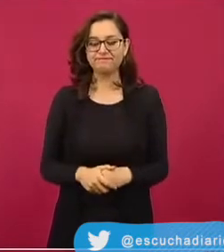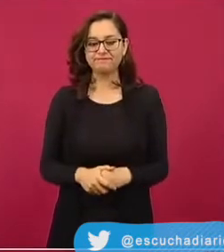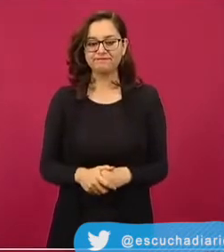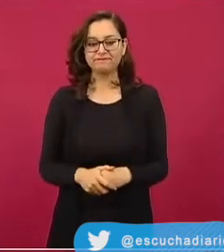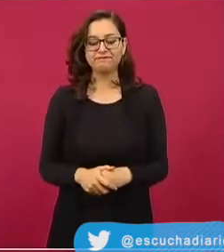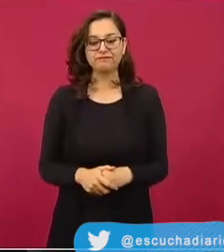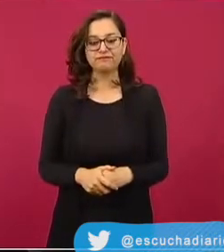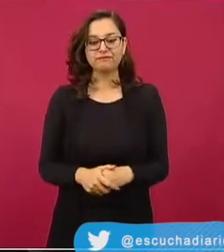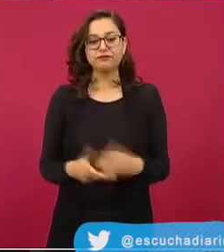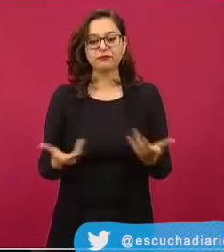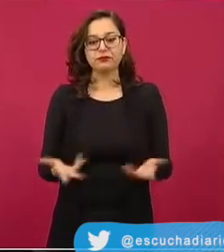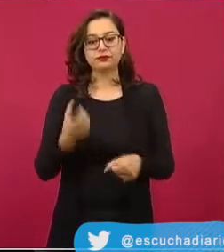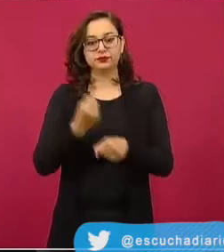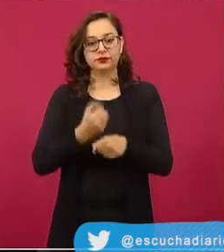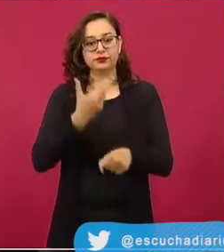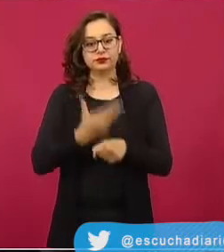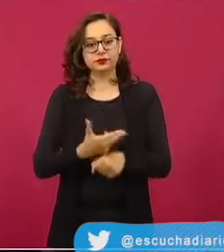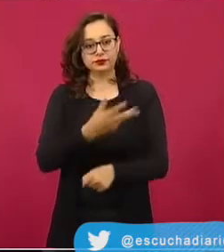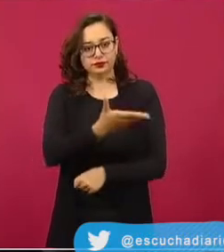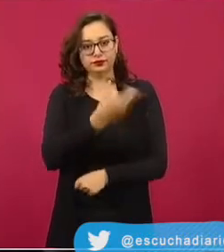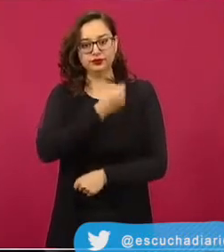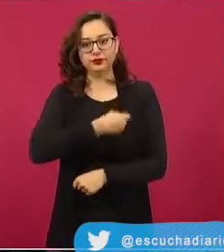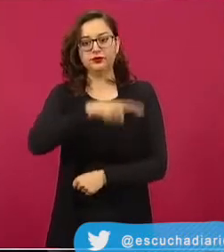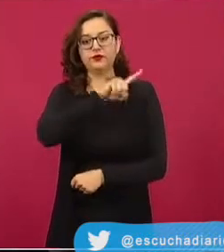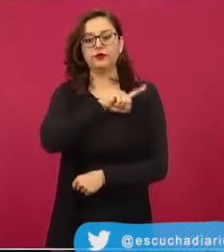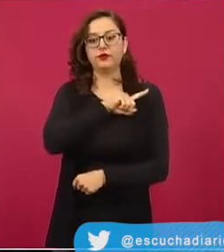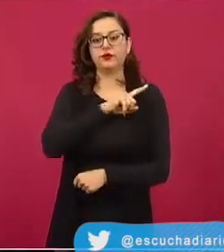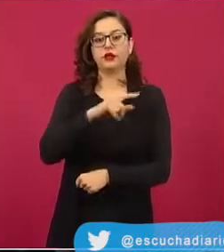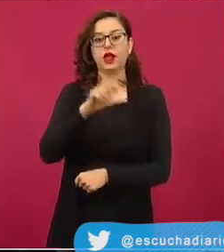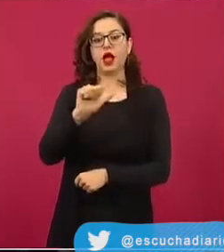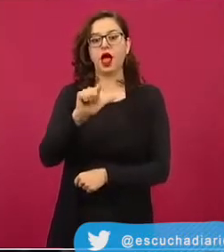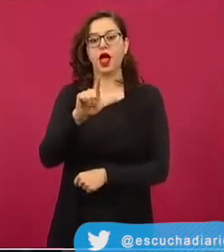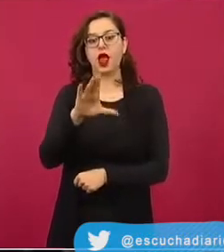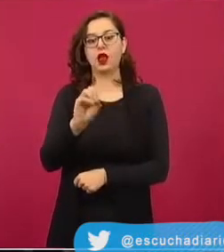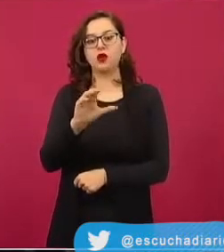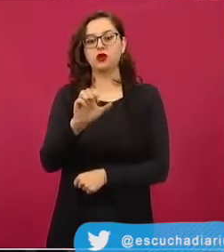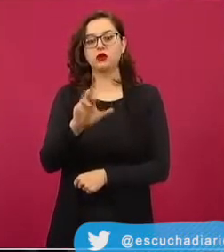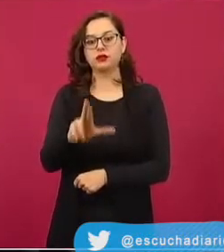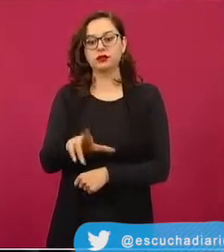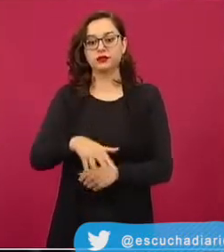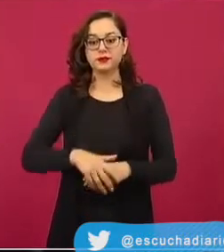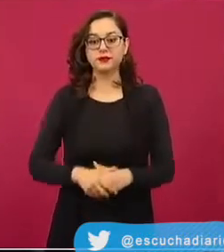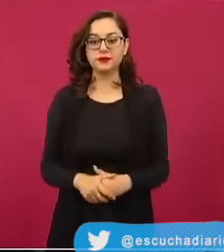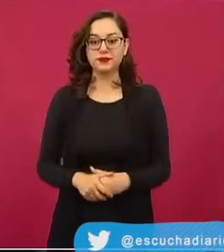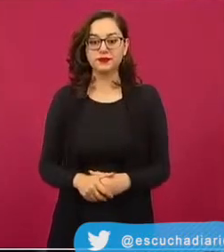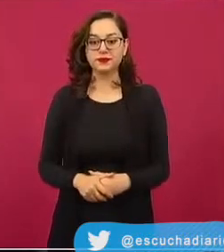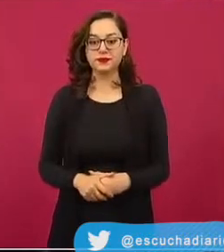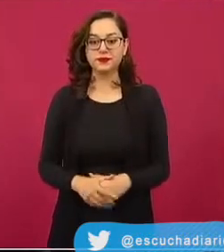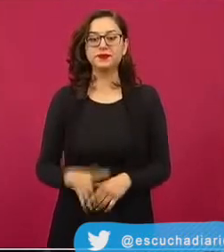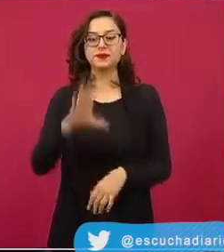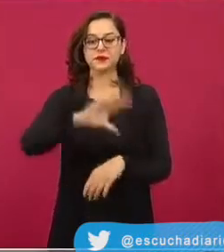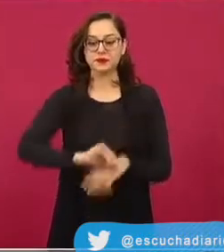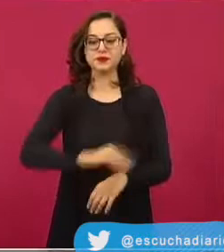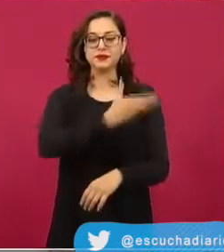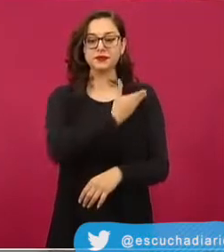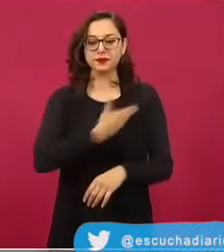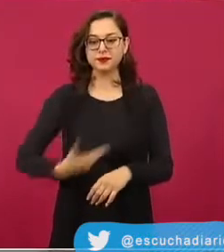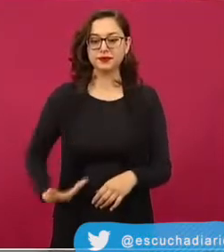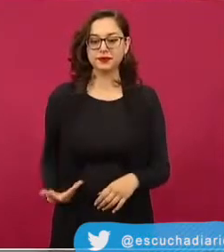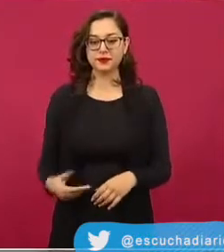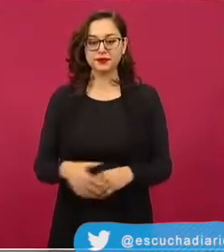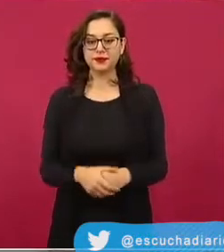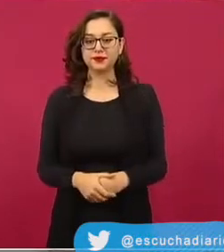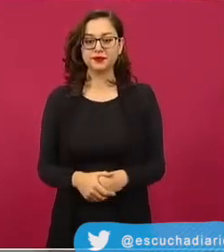a julian assange fundador de wikileaks no puede hacerse efectivo por razones procesales sin embargo el presidente